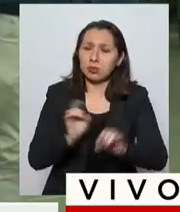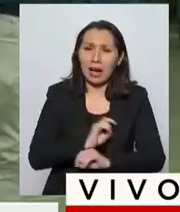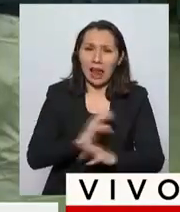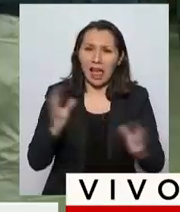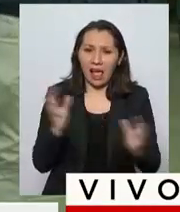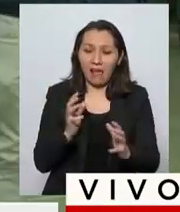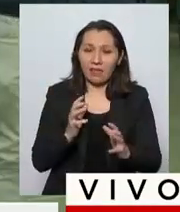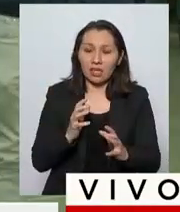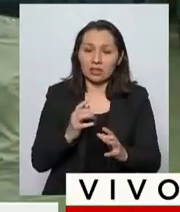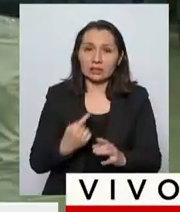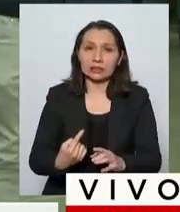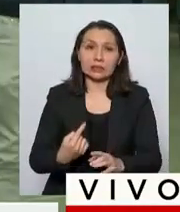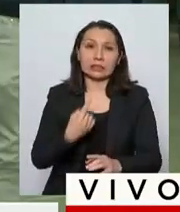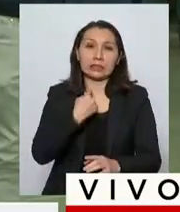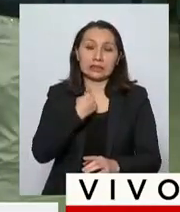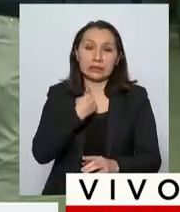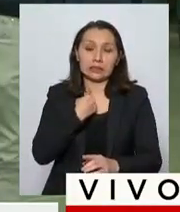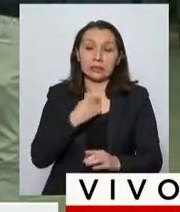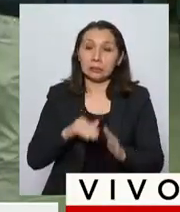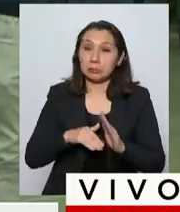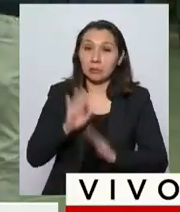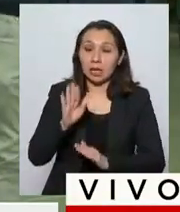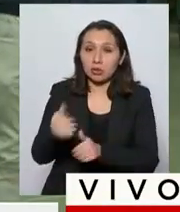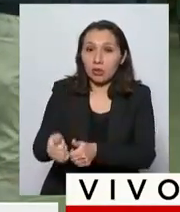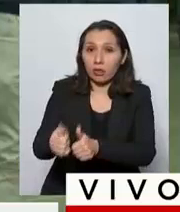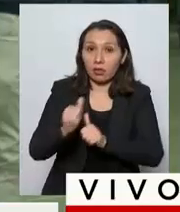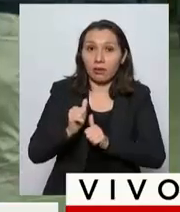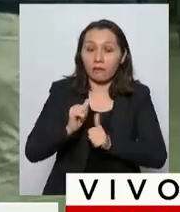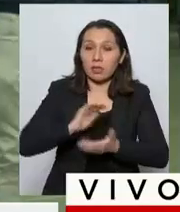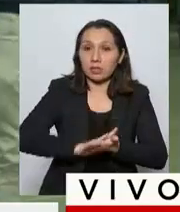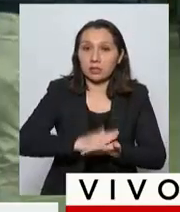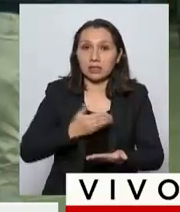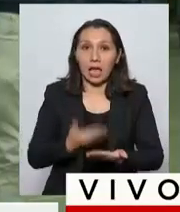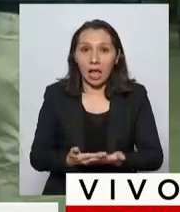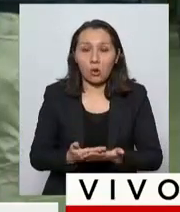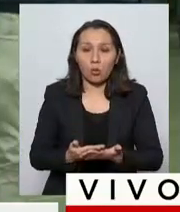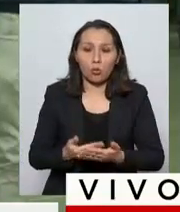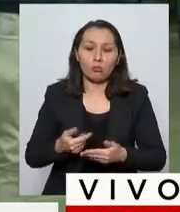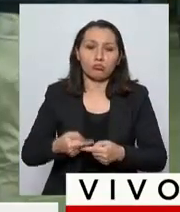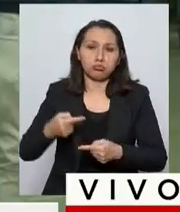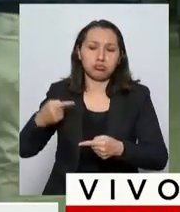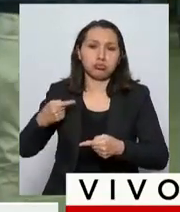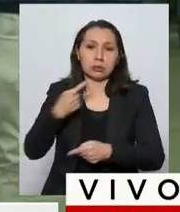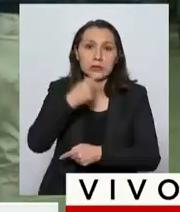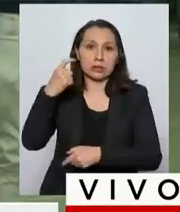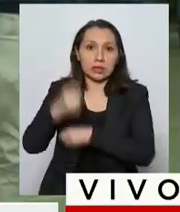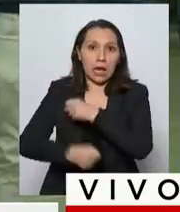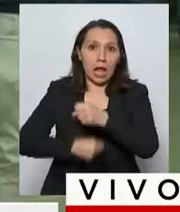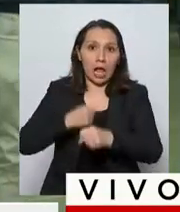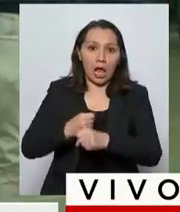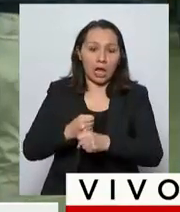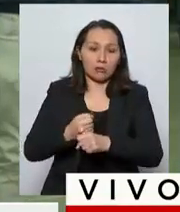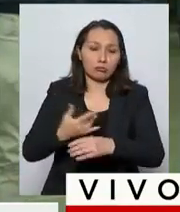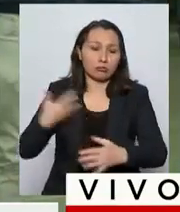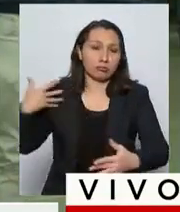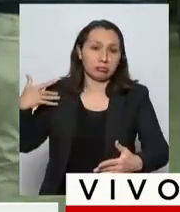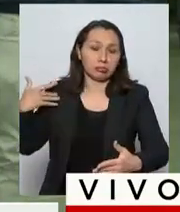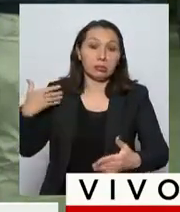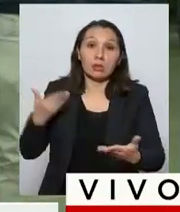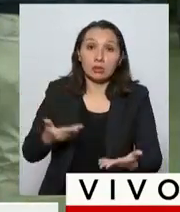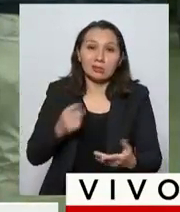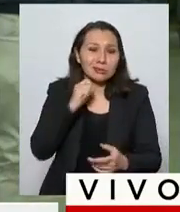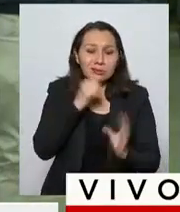grave amenaza, el mayor desafío sanitario de los últimos 100 años. Y significa